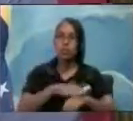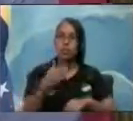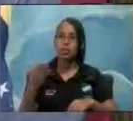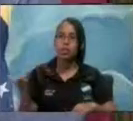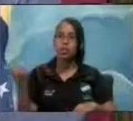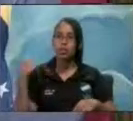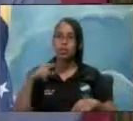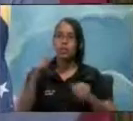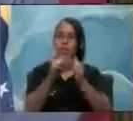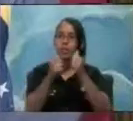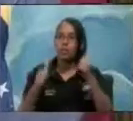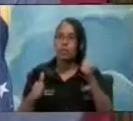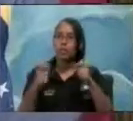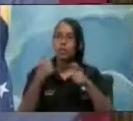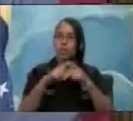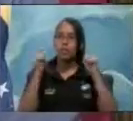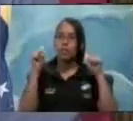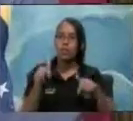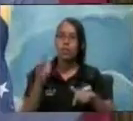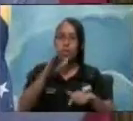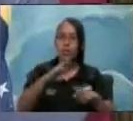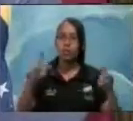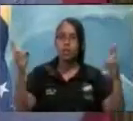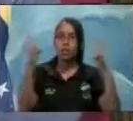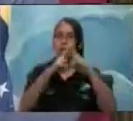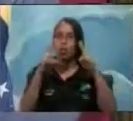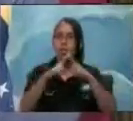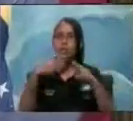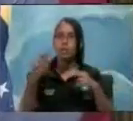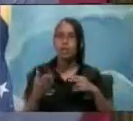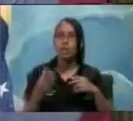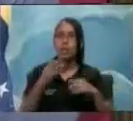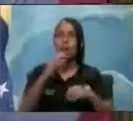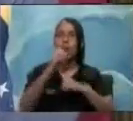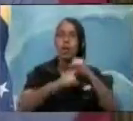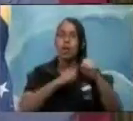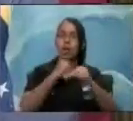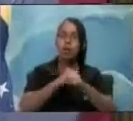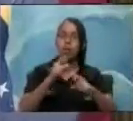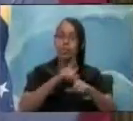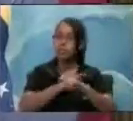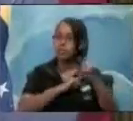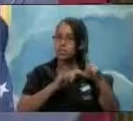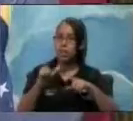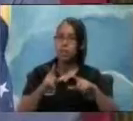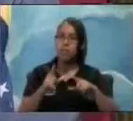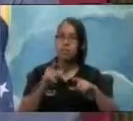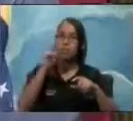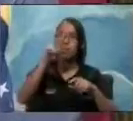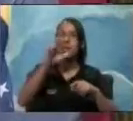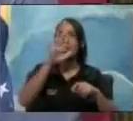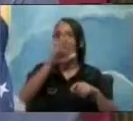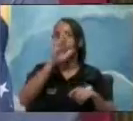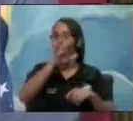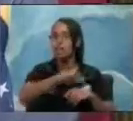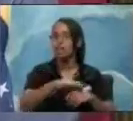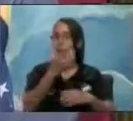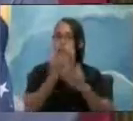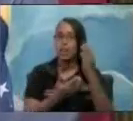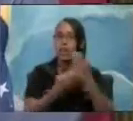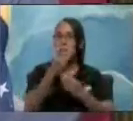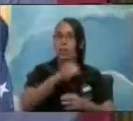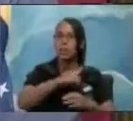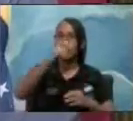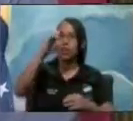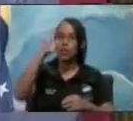habían descarriado. Pero hoy están reconociendo que la obra allá en la misión 25 está en la mano del